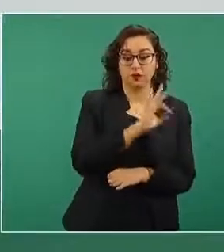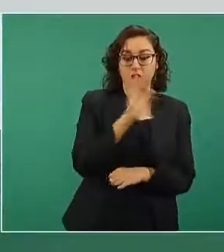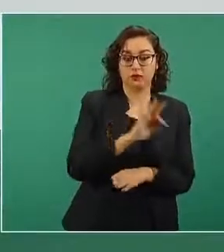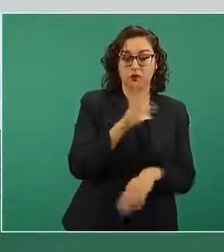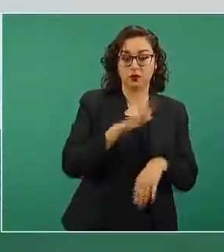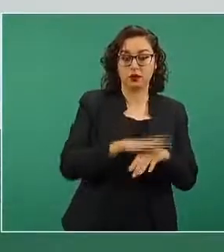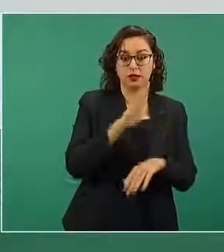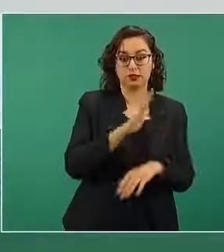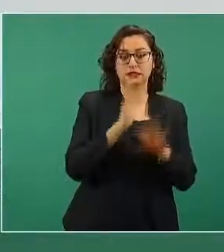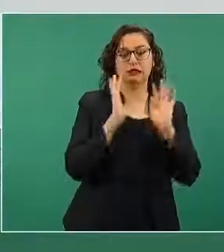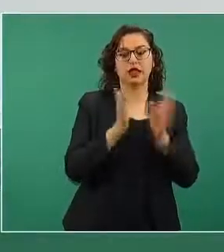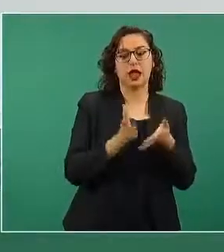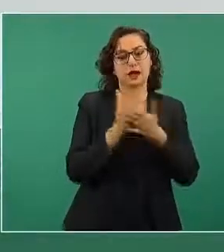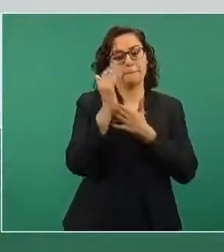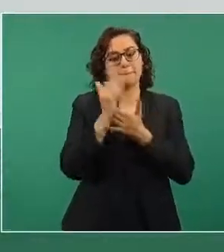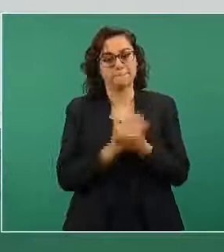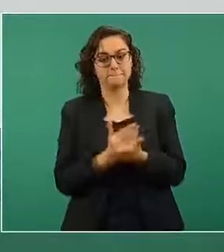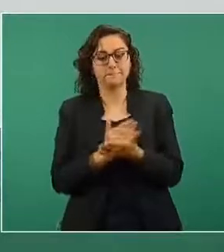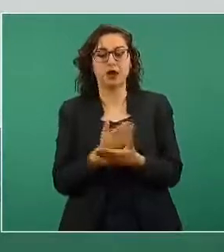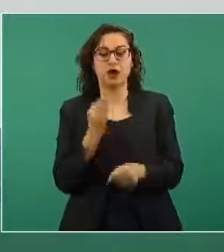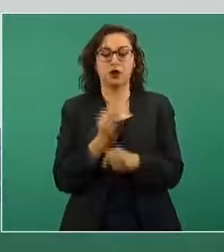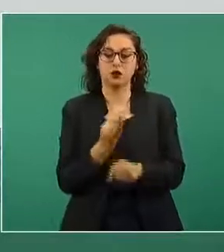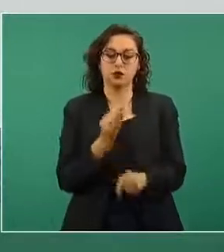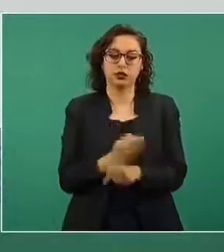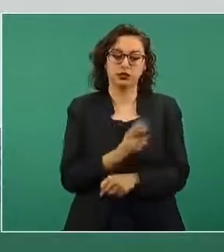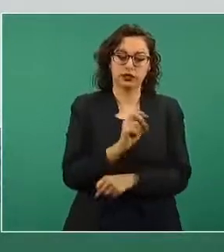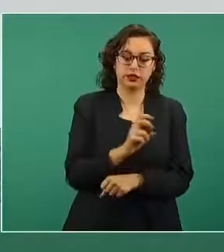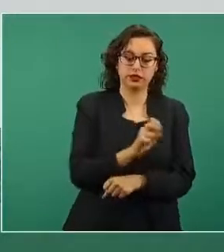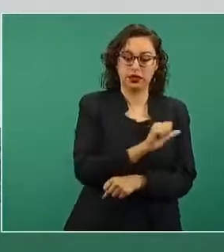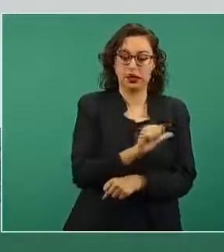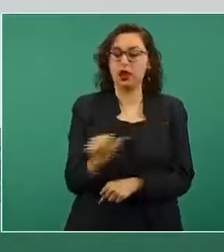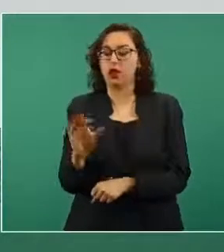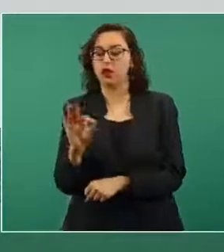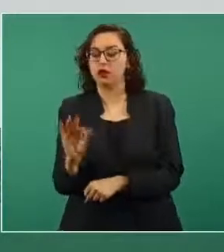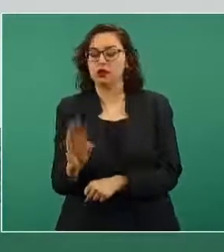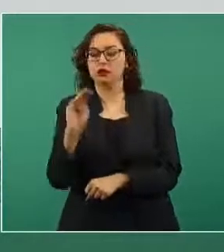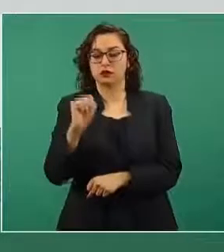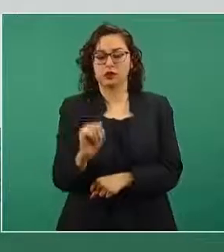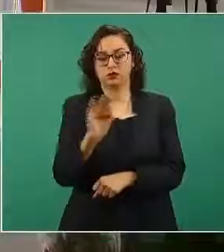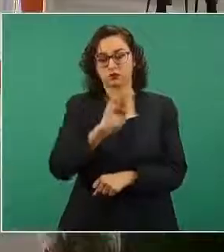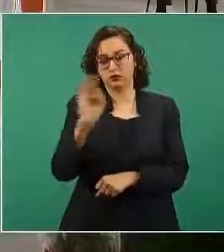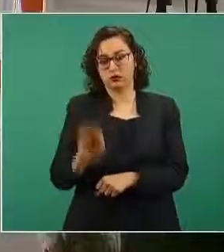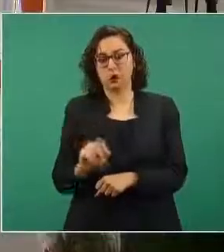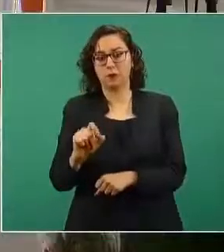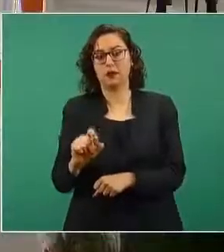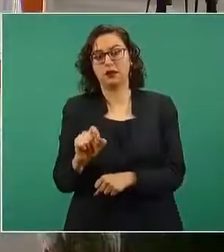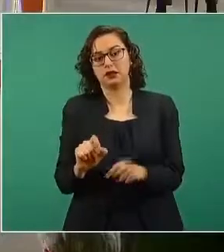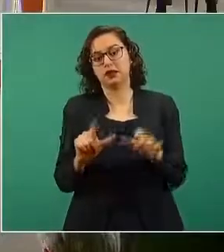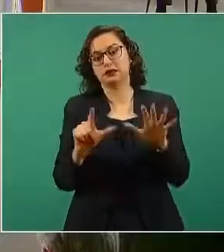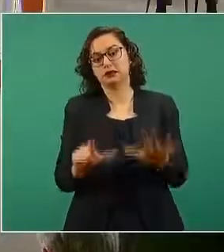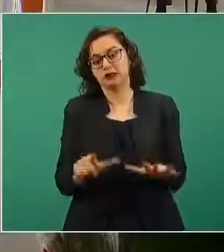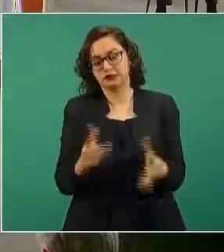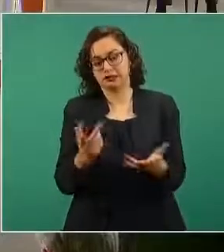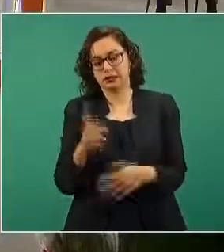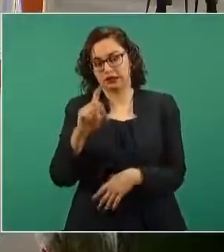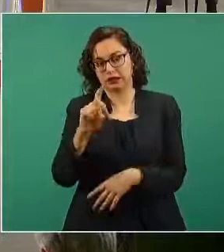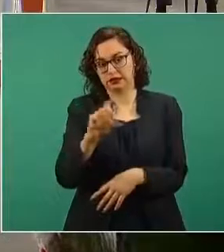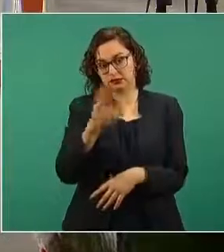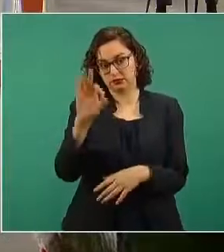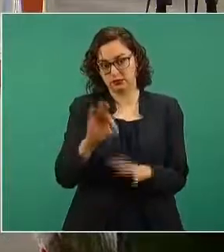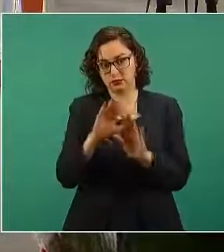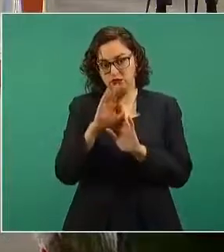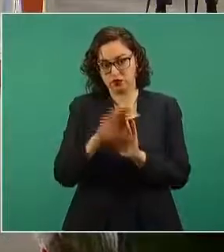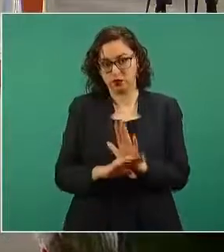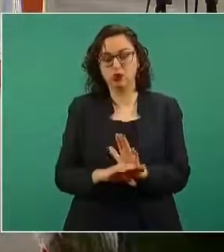50%, está en esta categoría de 30 a 49 y 27 están en 30%